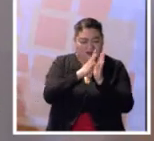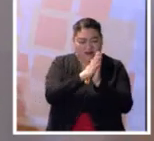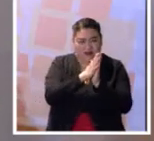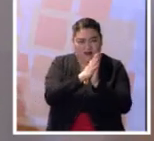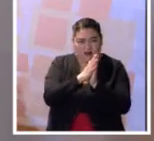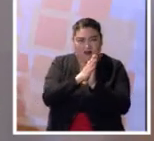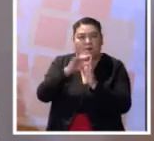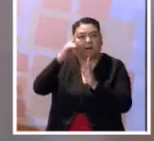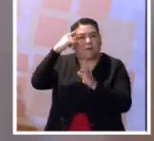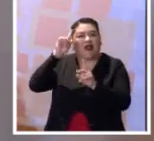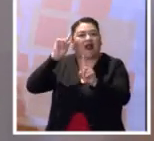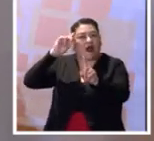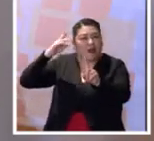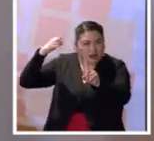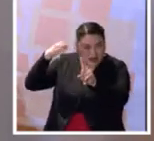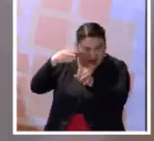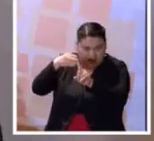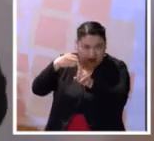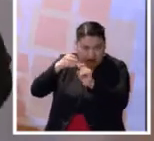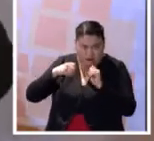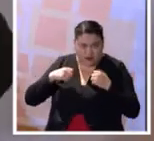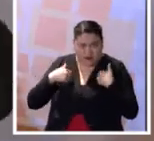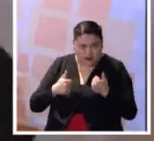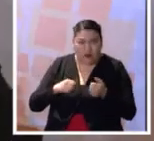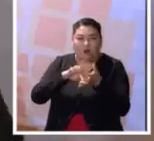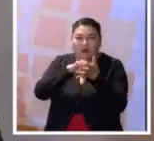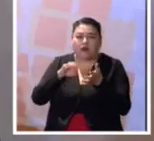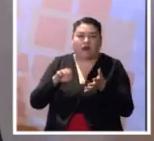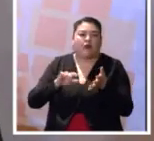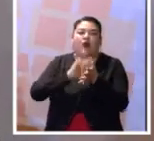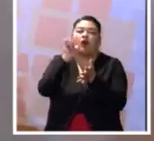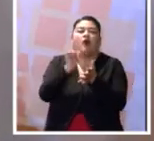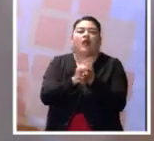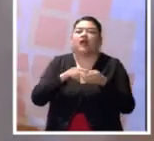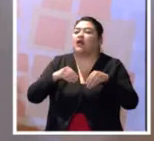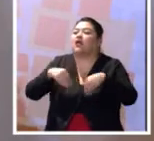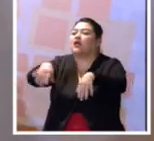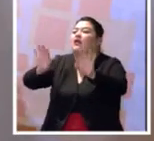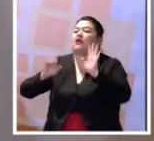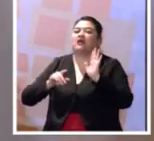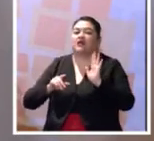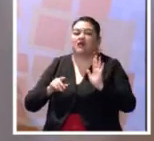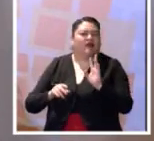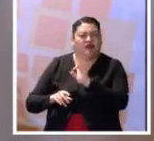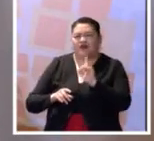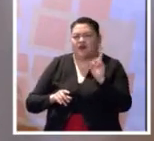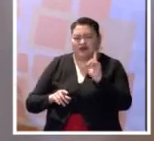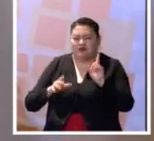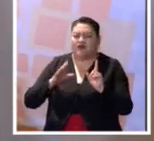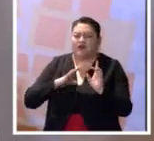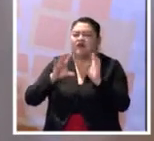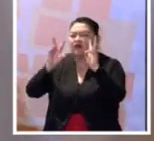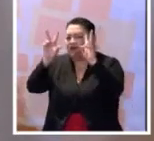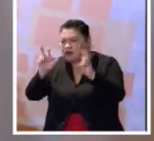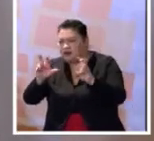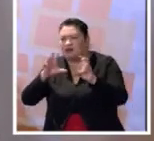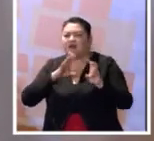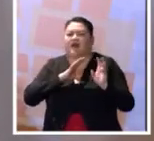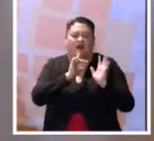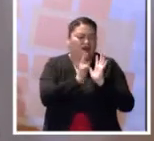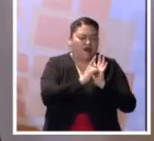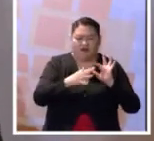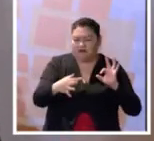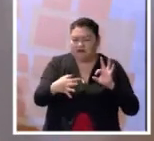resultado específico, no son abstractas. Entonces, las adoptan los partidos políticos, muchas veces con calculadora en